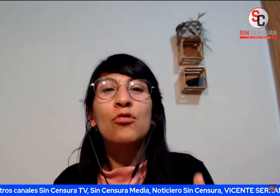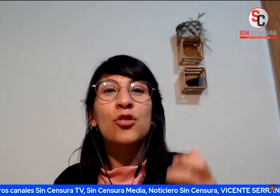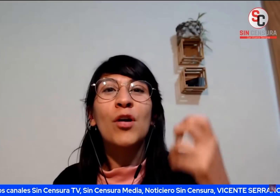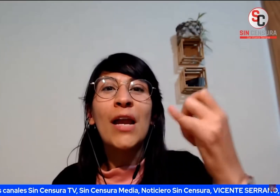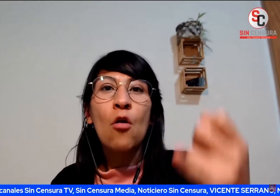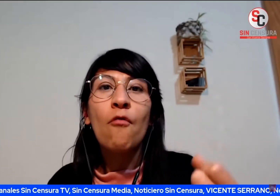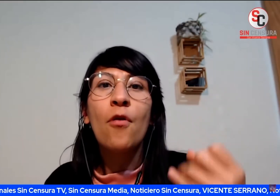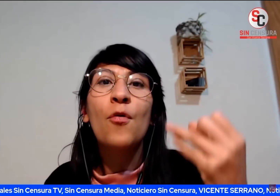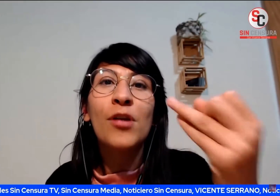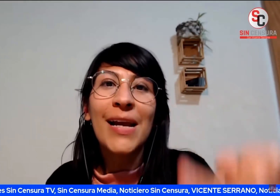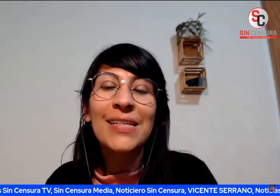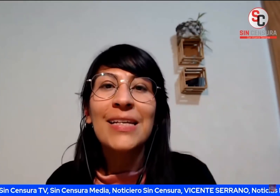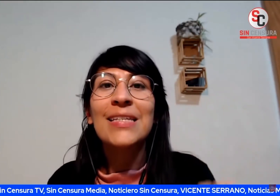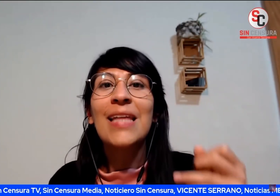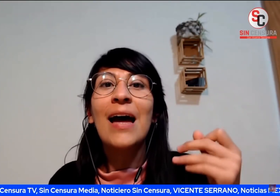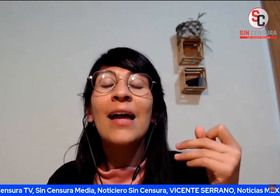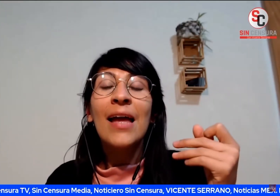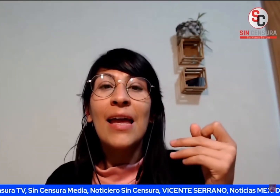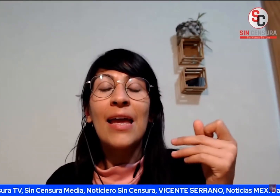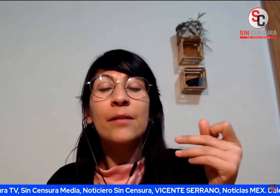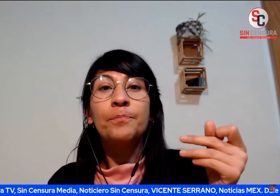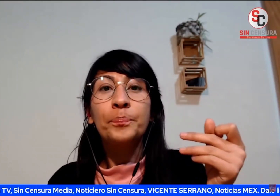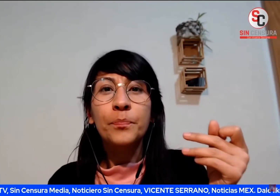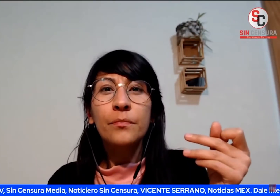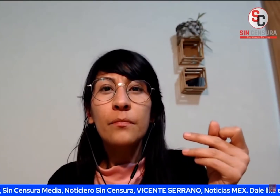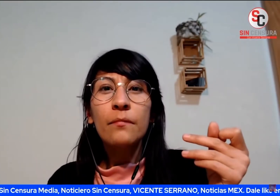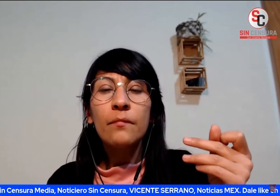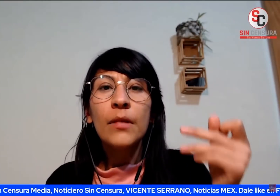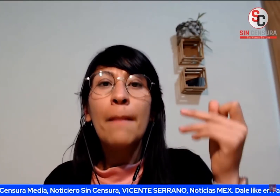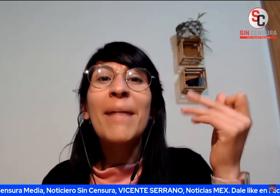abierto discurso xenófobo, racista,